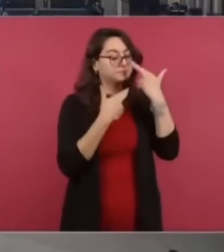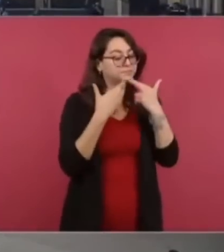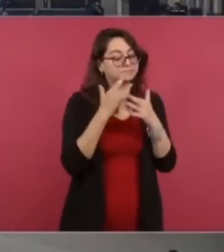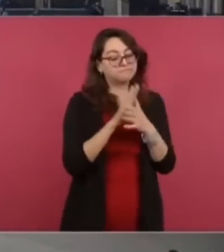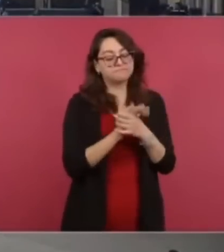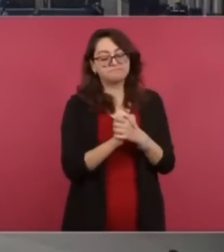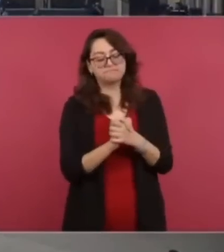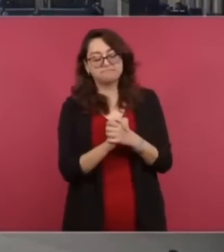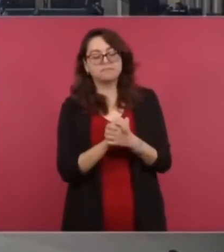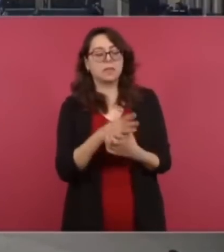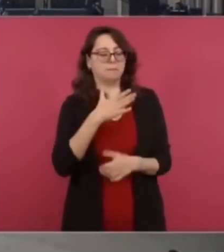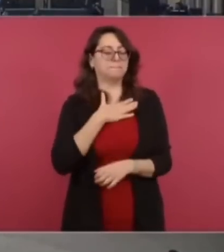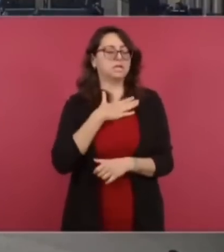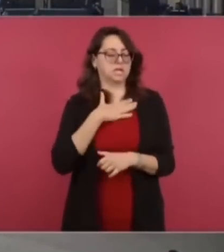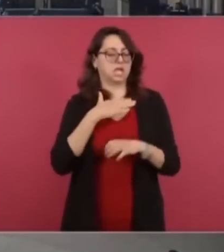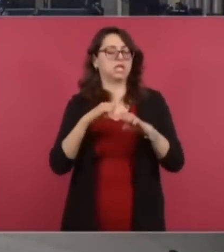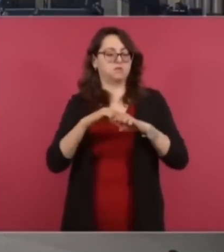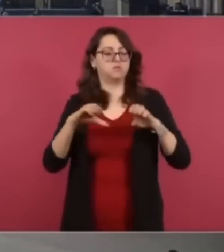solicita.